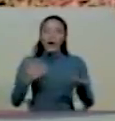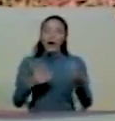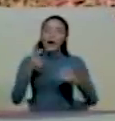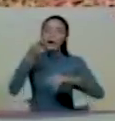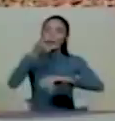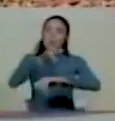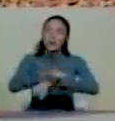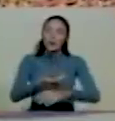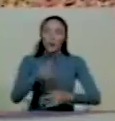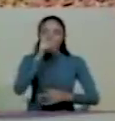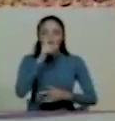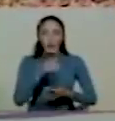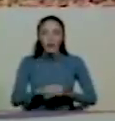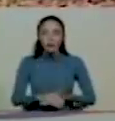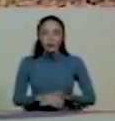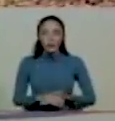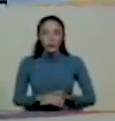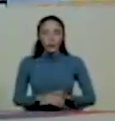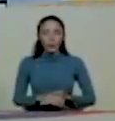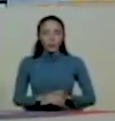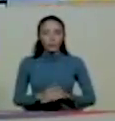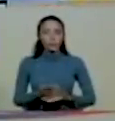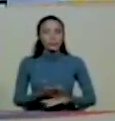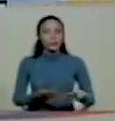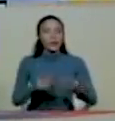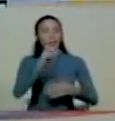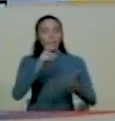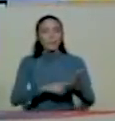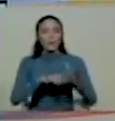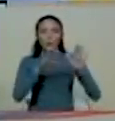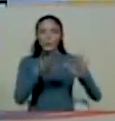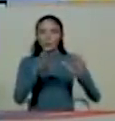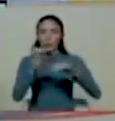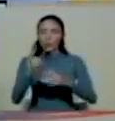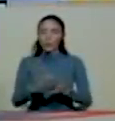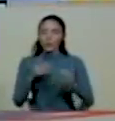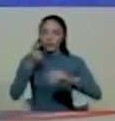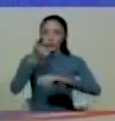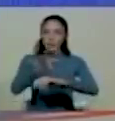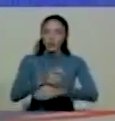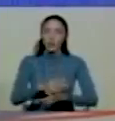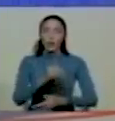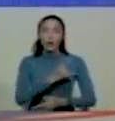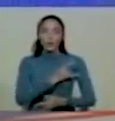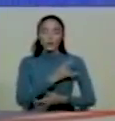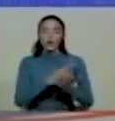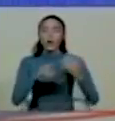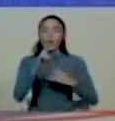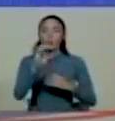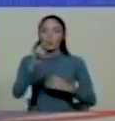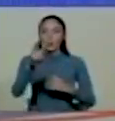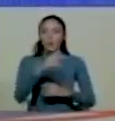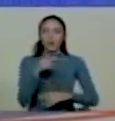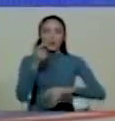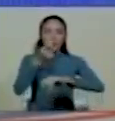año? Se graduó en 1990. En la Universidad Central de